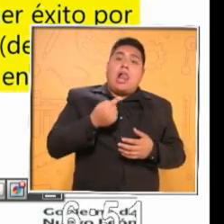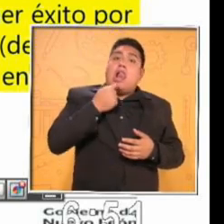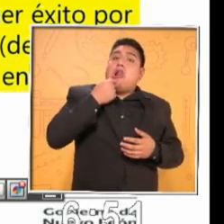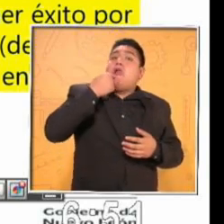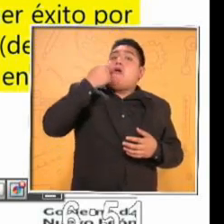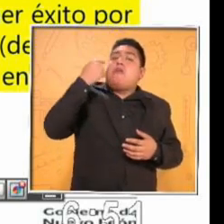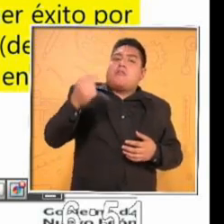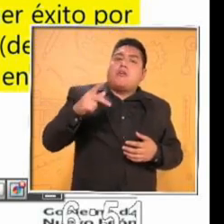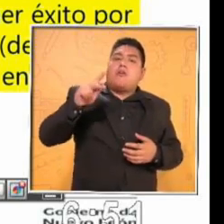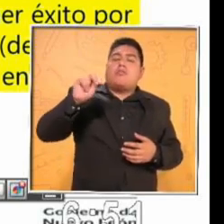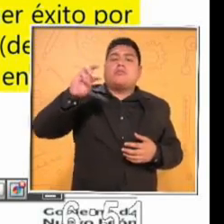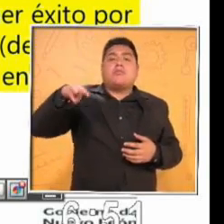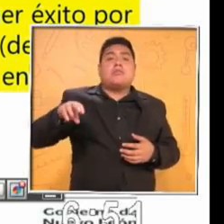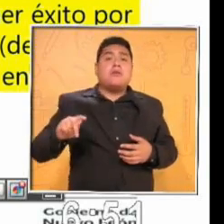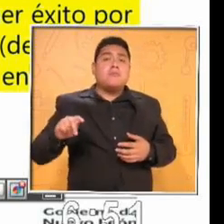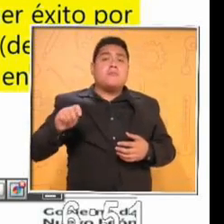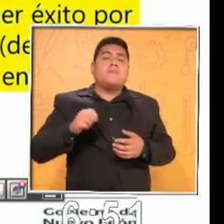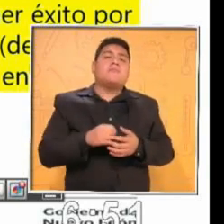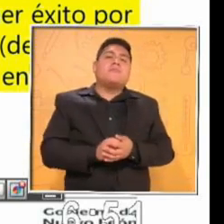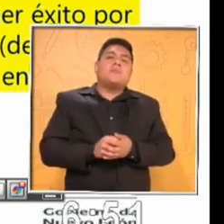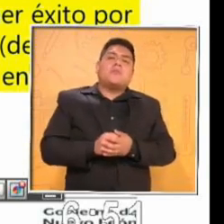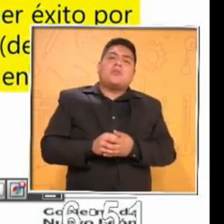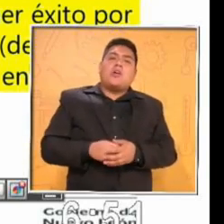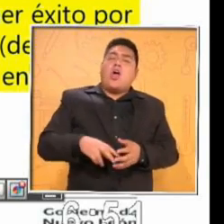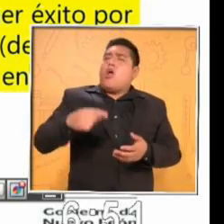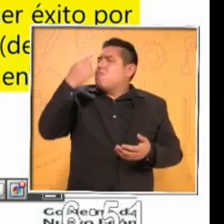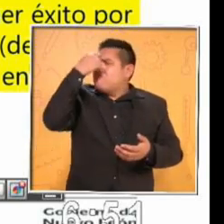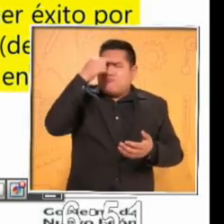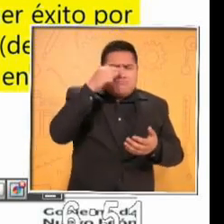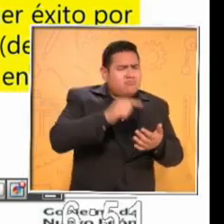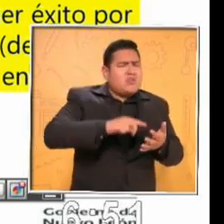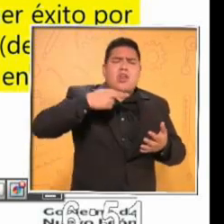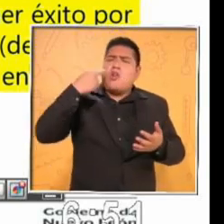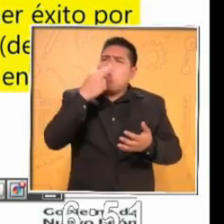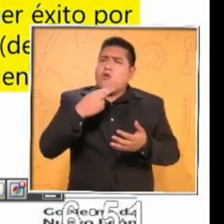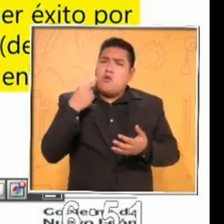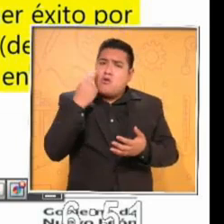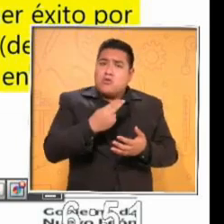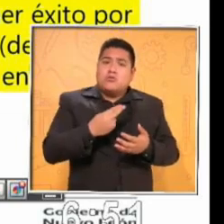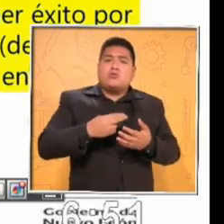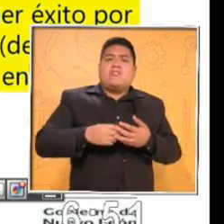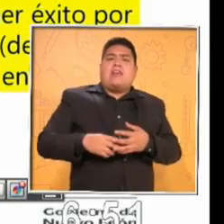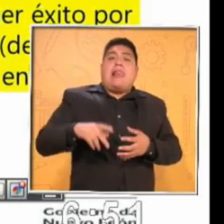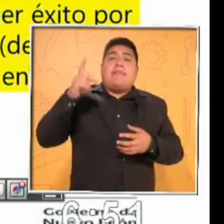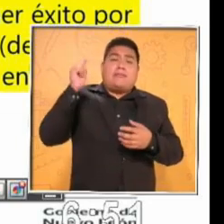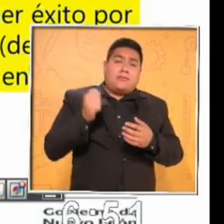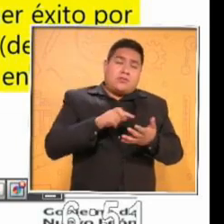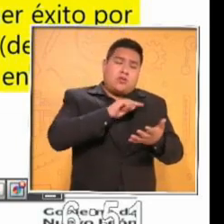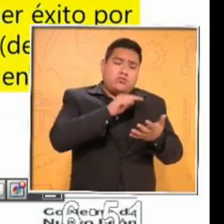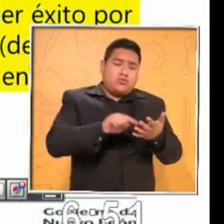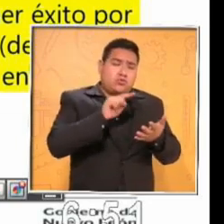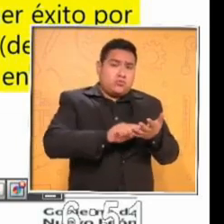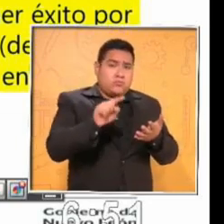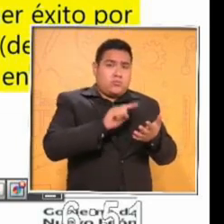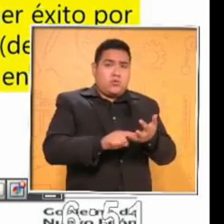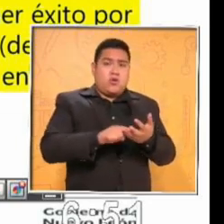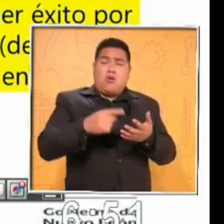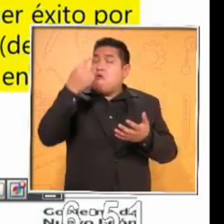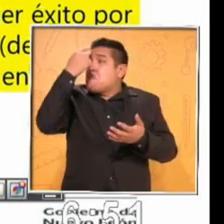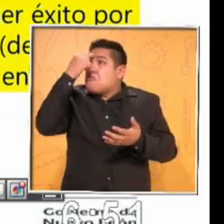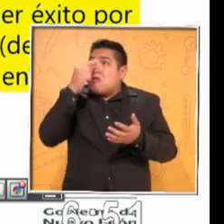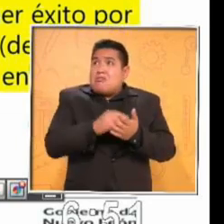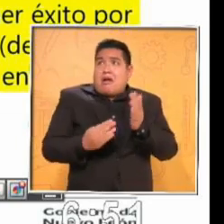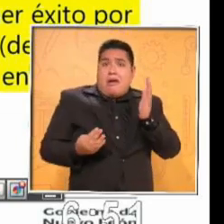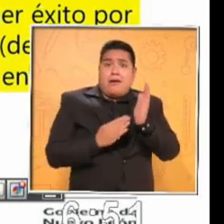Cook, CEO de Apple. No creo en el uso excesivo de la tecnología. No soy de los que cree que se va a tener éxito